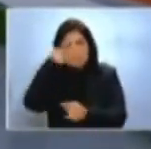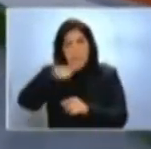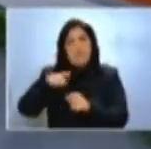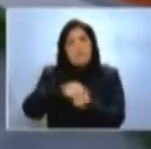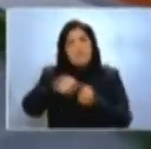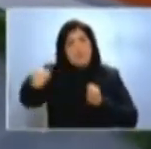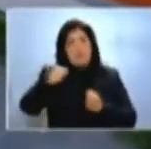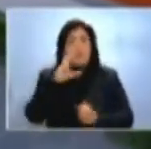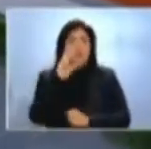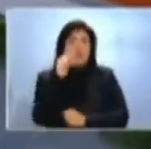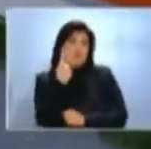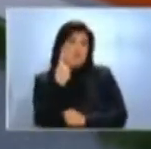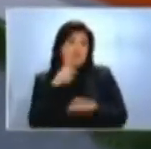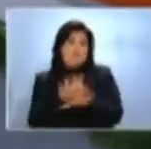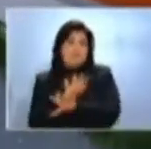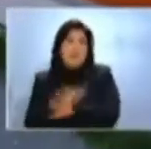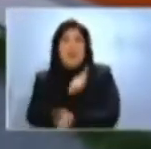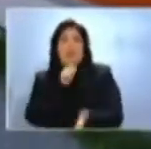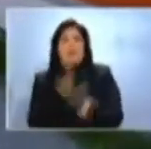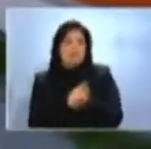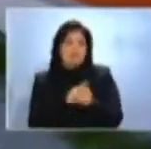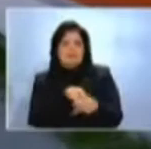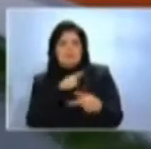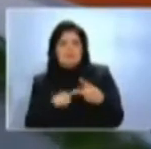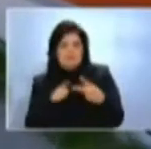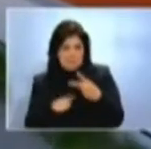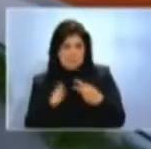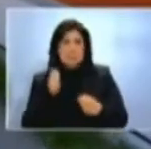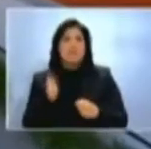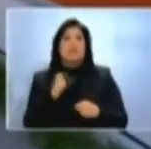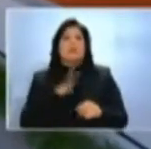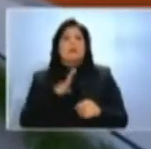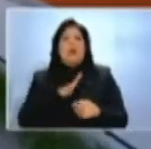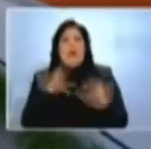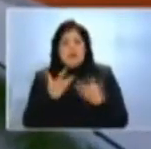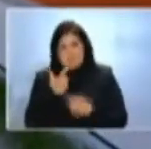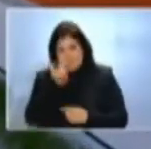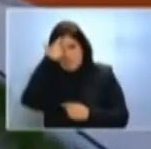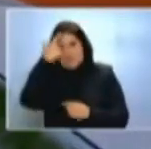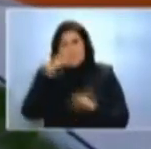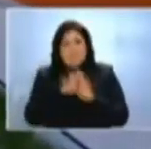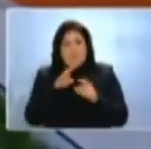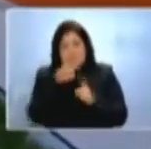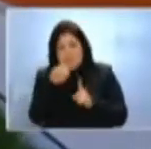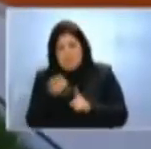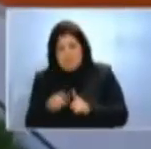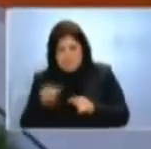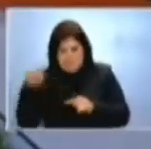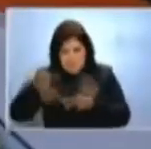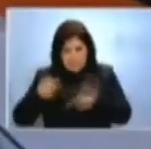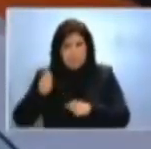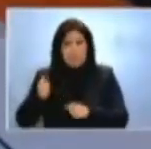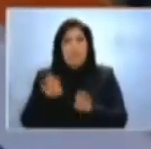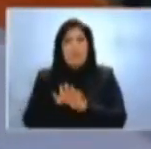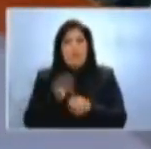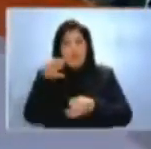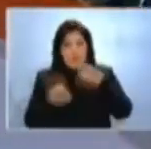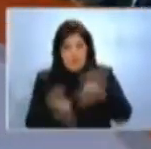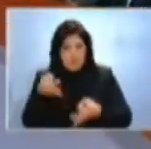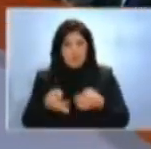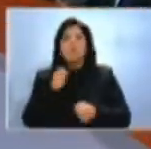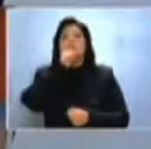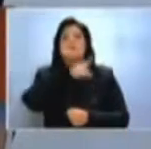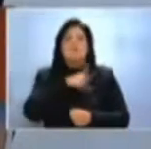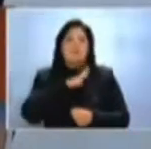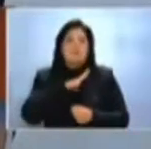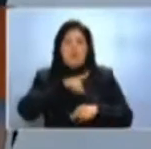Plaza de Armas, ¿no? En el Zócalo capitalino. Entonces, obviamente, la indignación de muchísima gente no se hizo esperar en torno